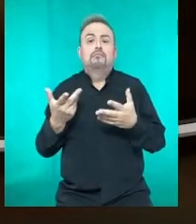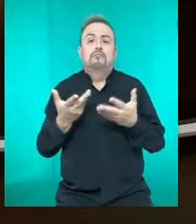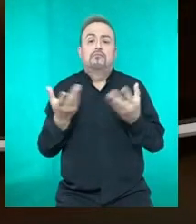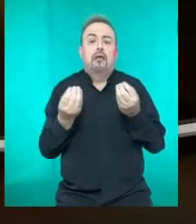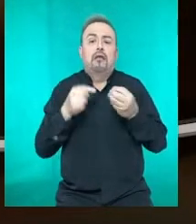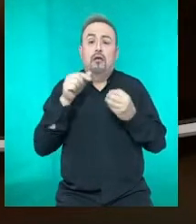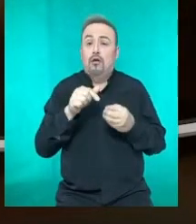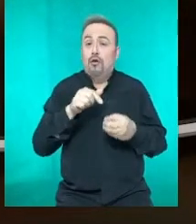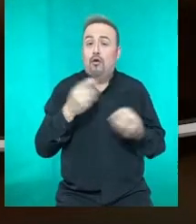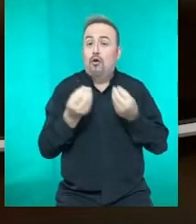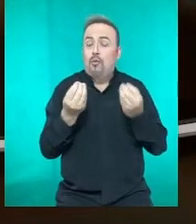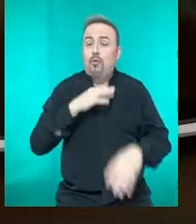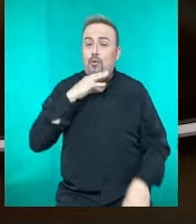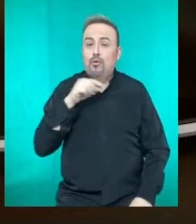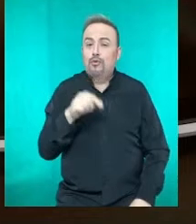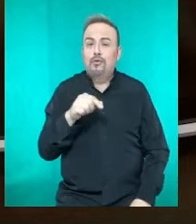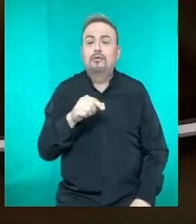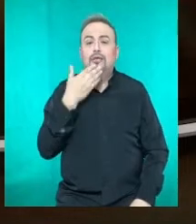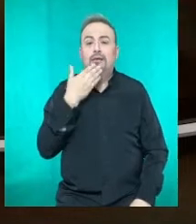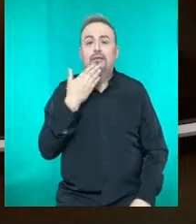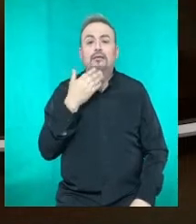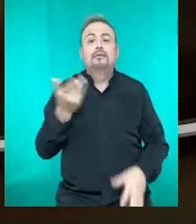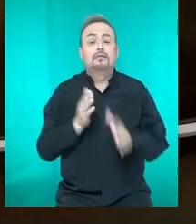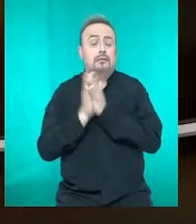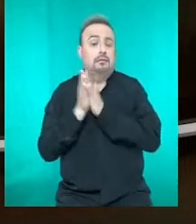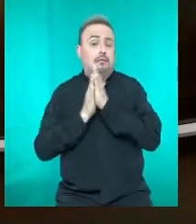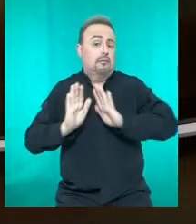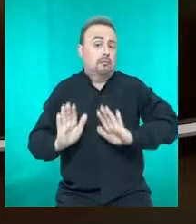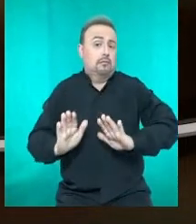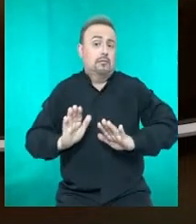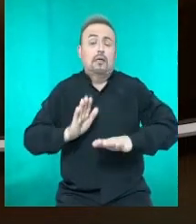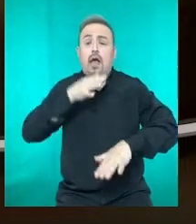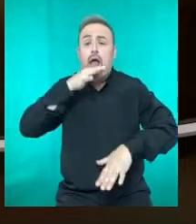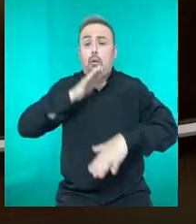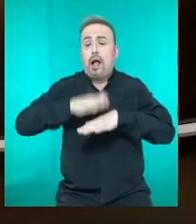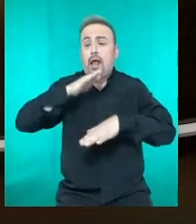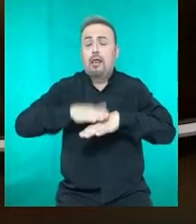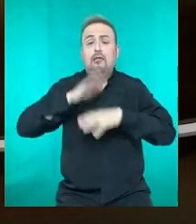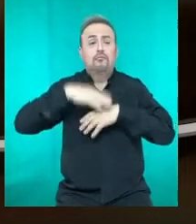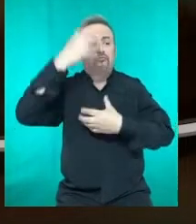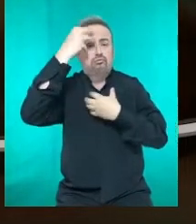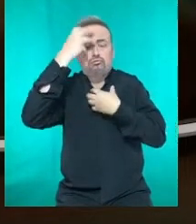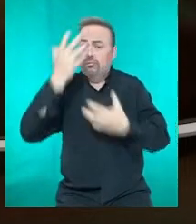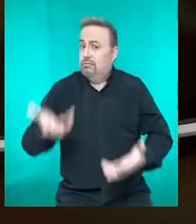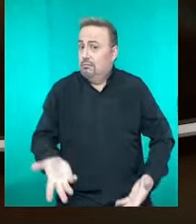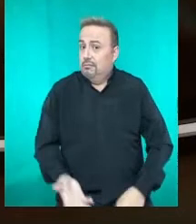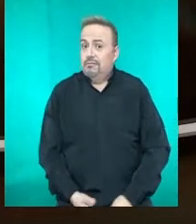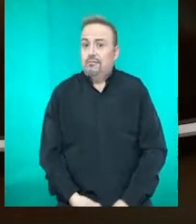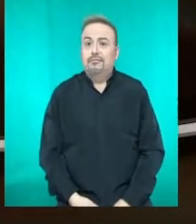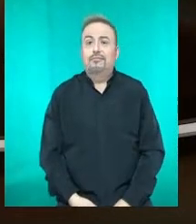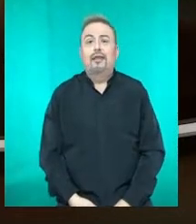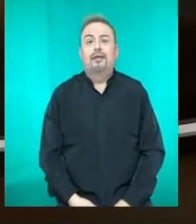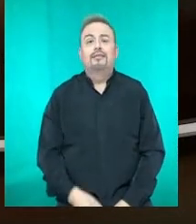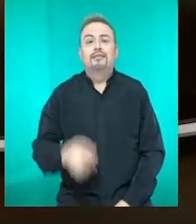hoy en día para calefaccionar o calentar el agua de la ducha, por ejemplo.